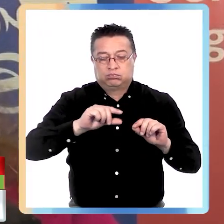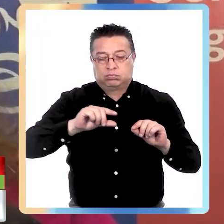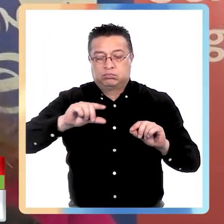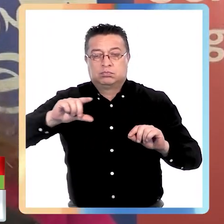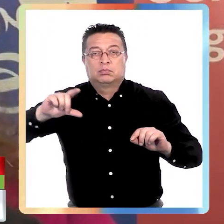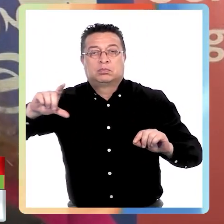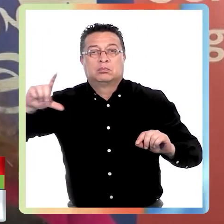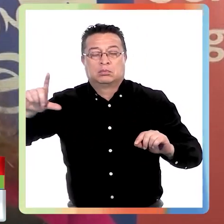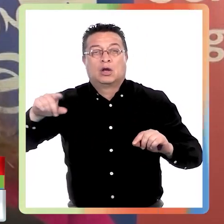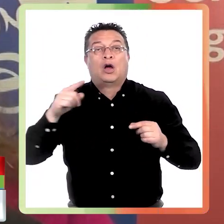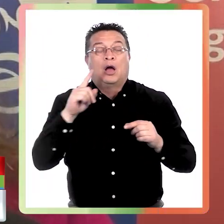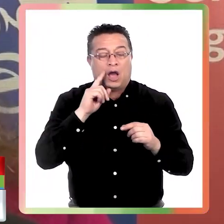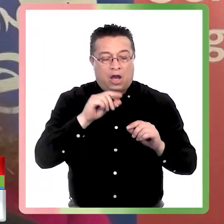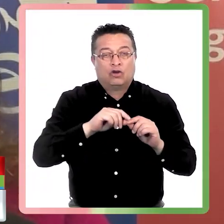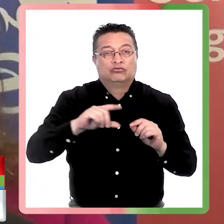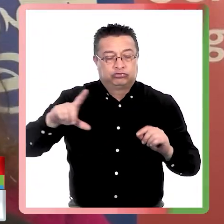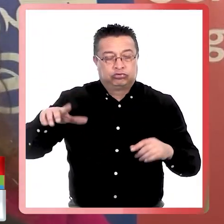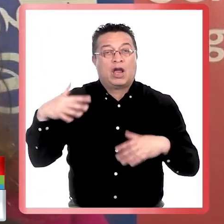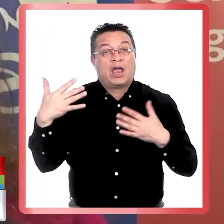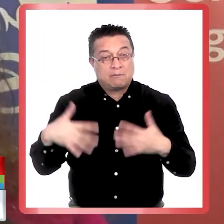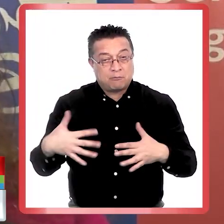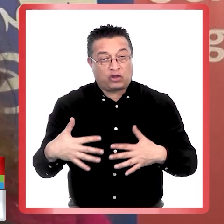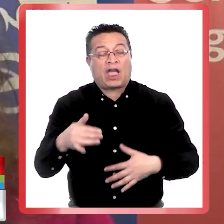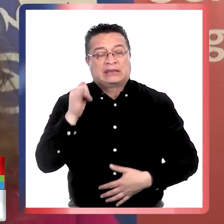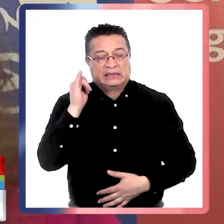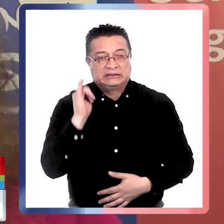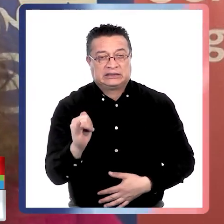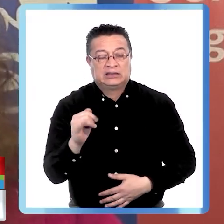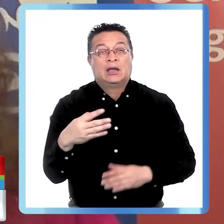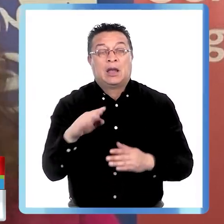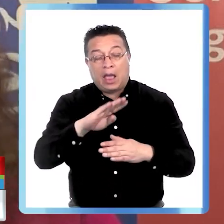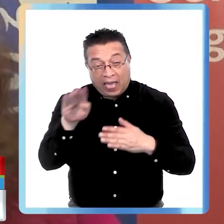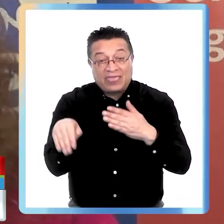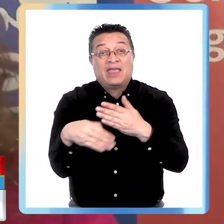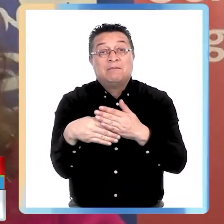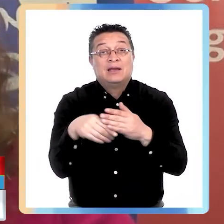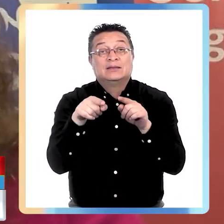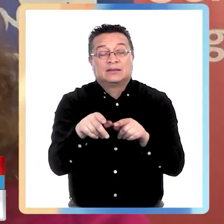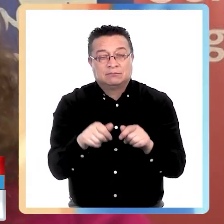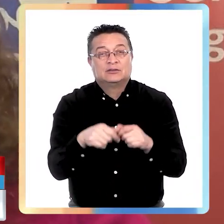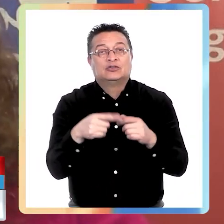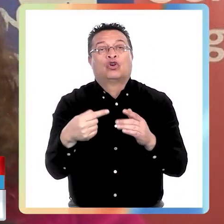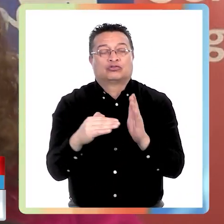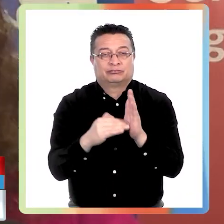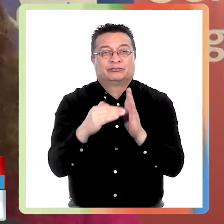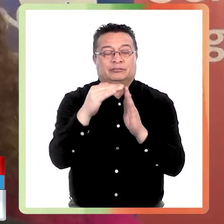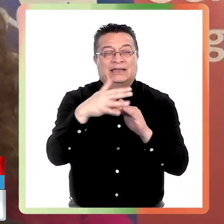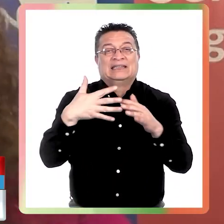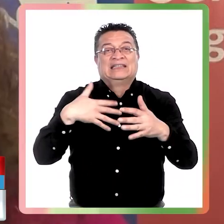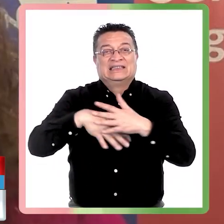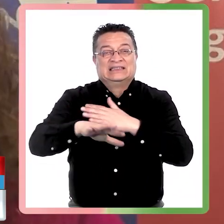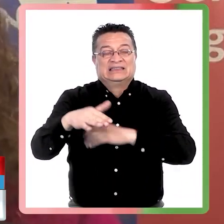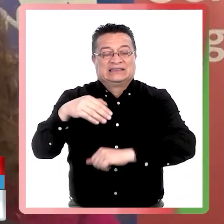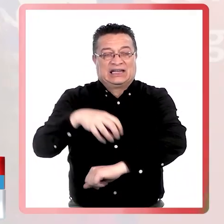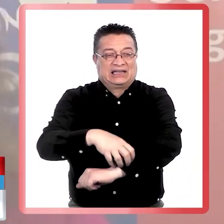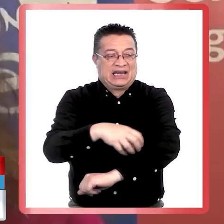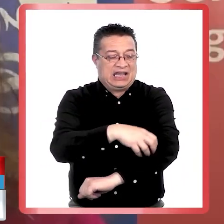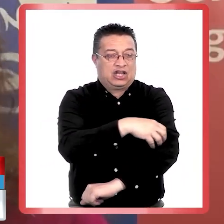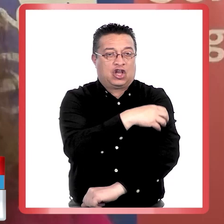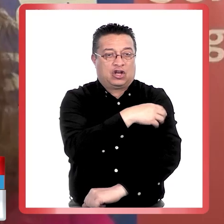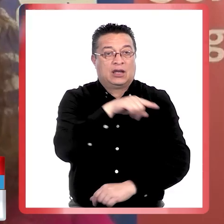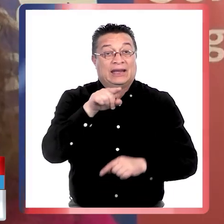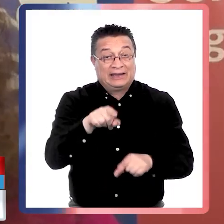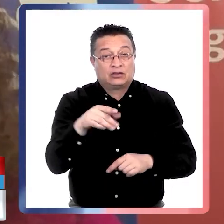en aumento, que registró un aumento importante, lo que se suma al crecimiento de las otras 15 regiones del país.